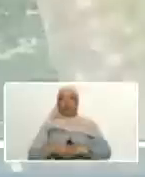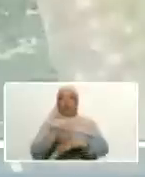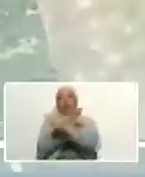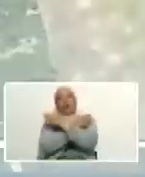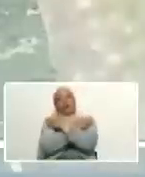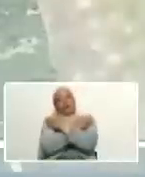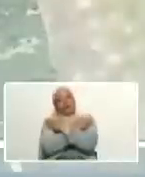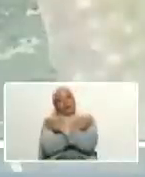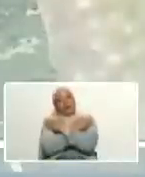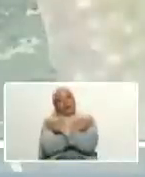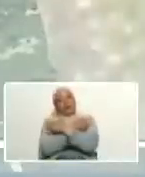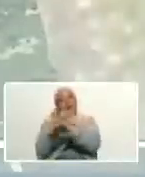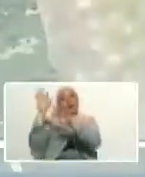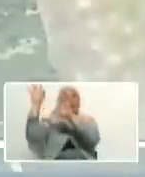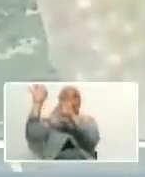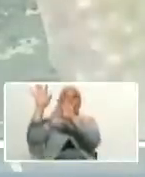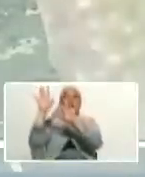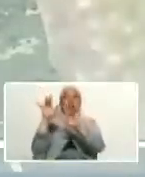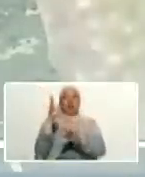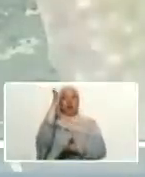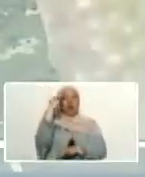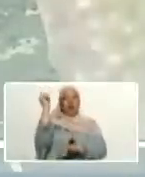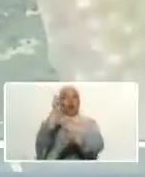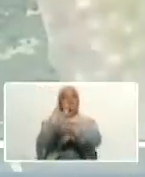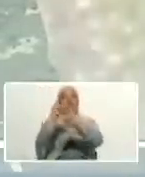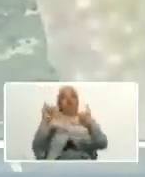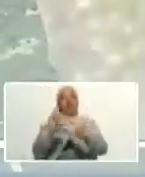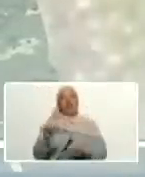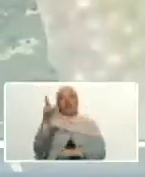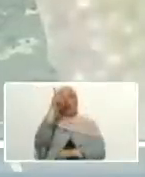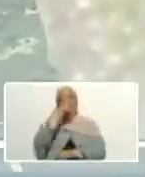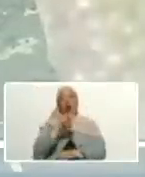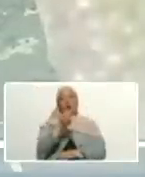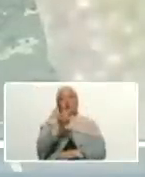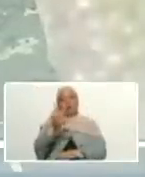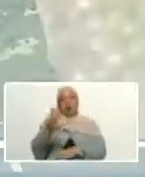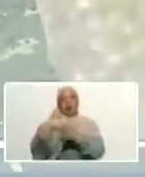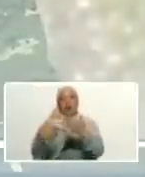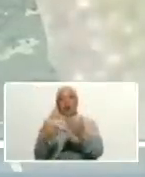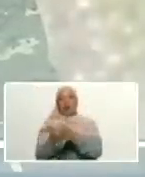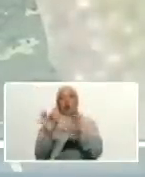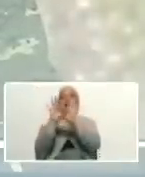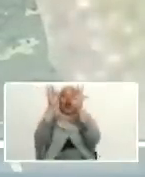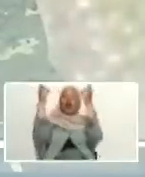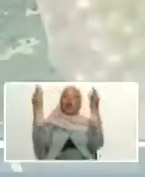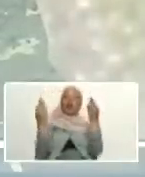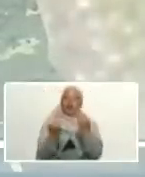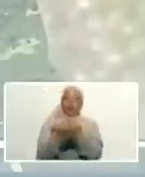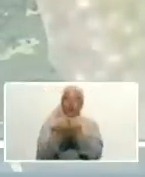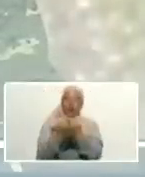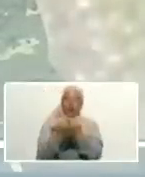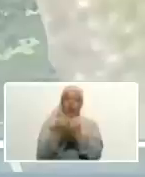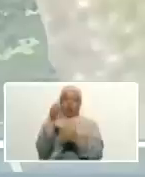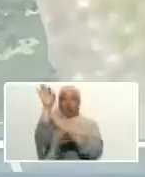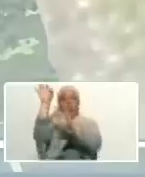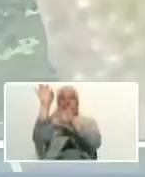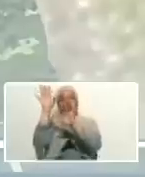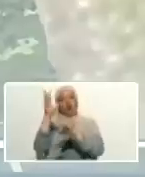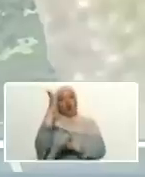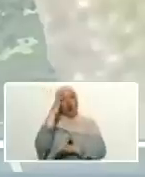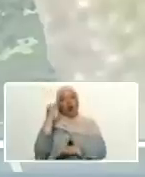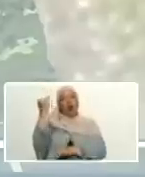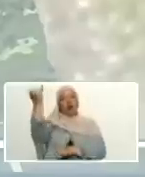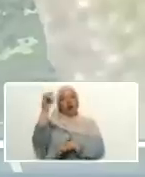¡Felicidades! ¡Que Dios los bendiga! ¡Feliz año 2023! ¡Vayan a disfrutar con su familia! ¡Que Dios les garantice